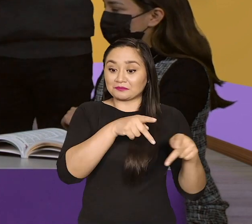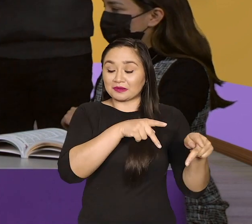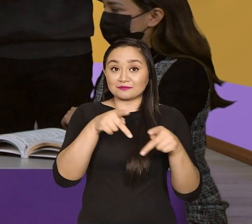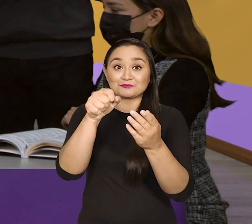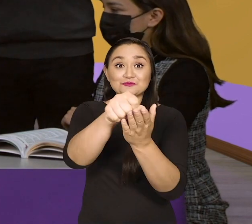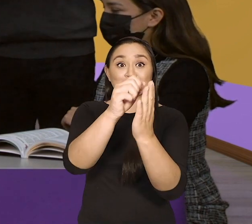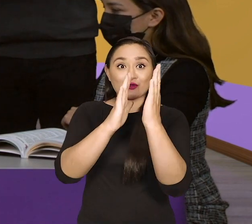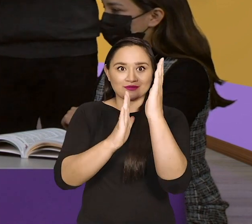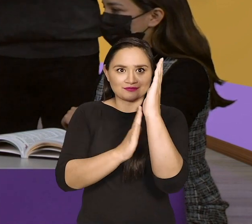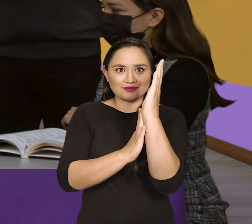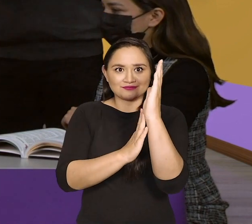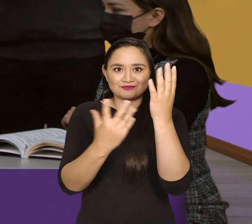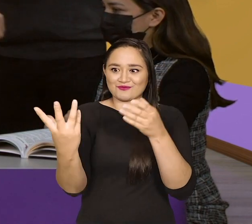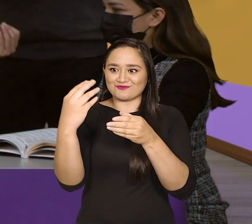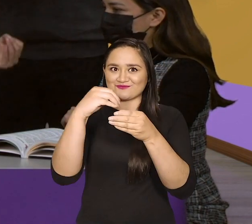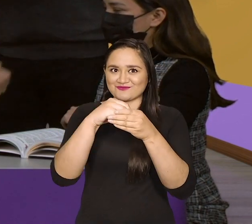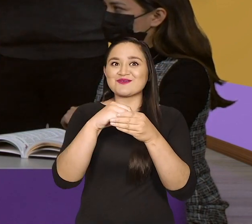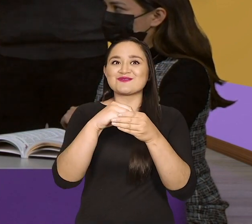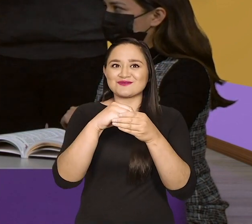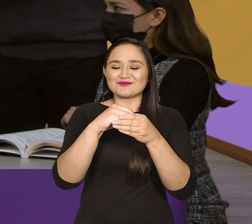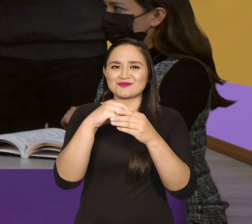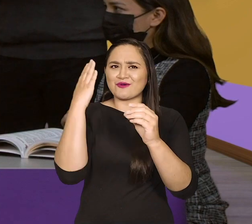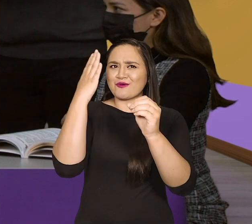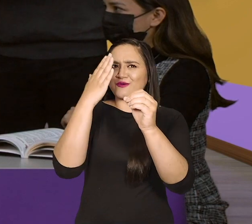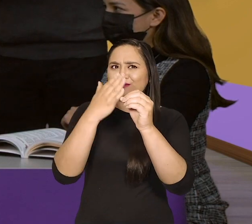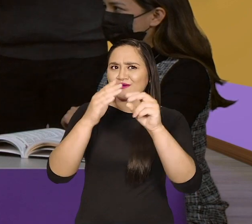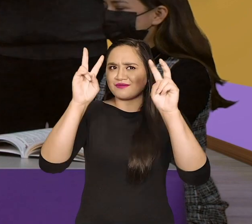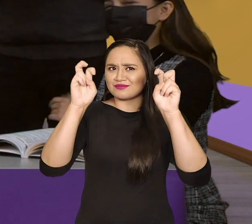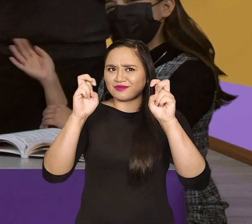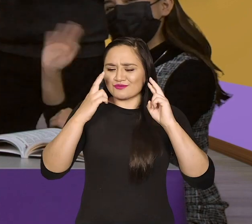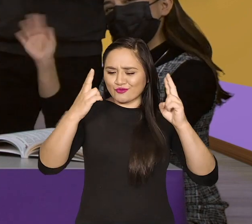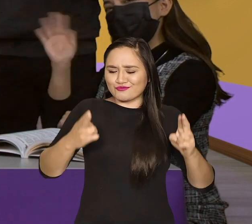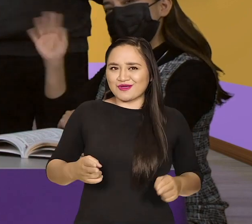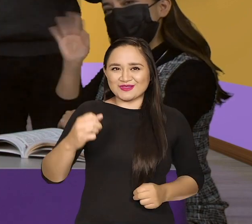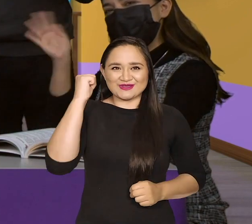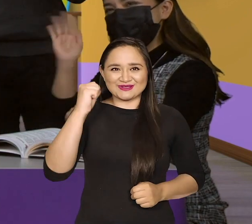proyecto interdisciplinar con enfoque humanístico